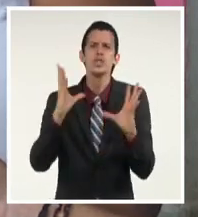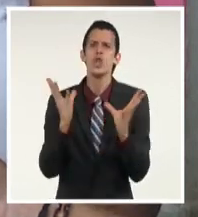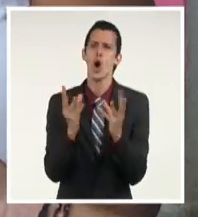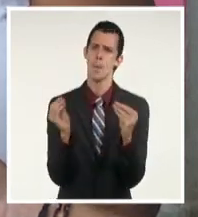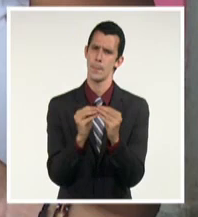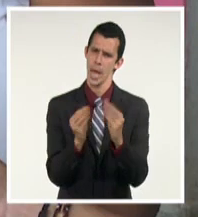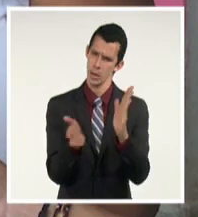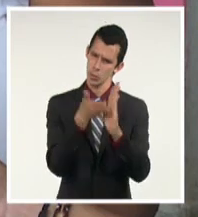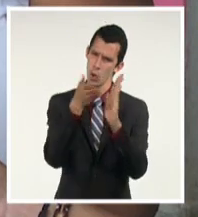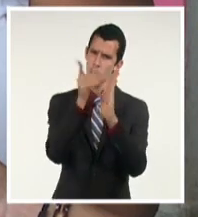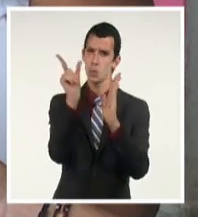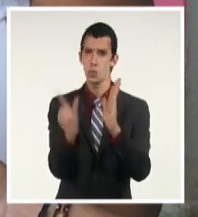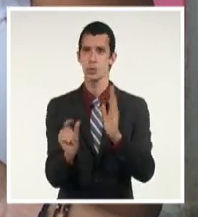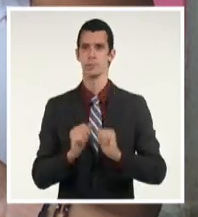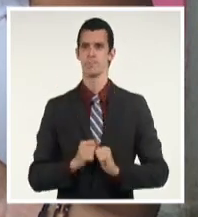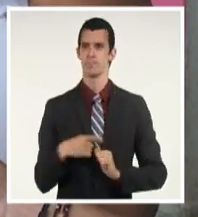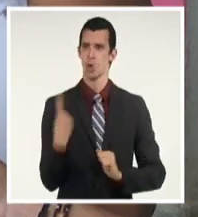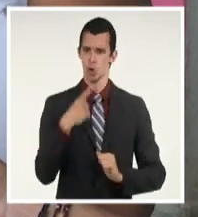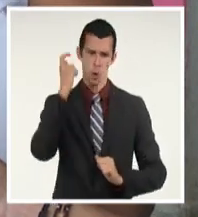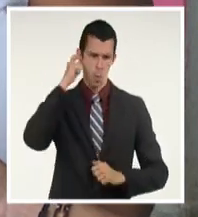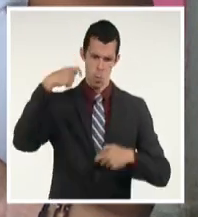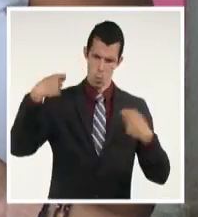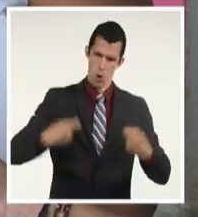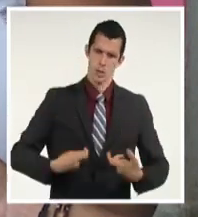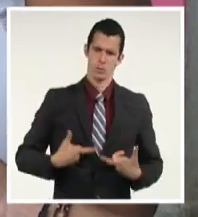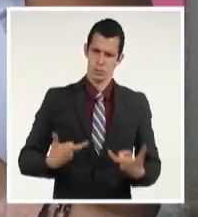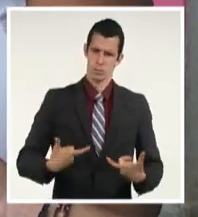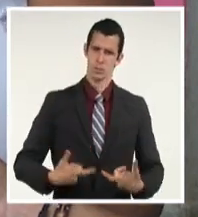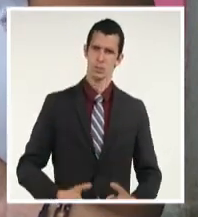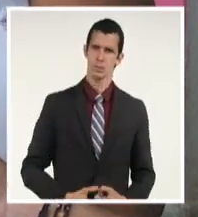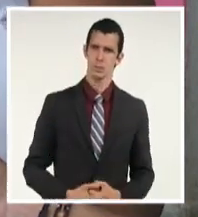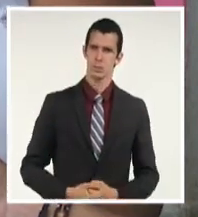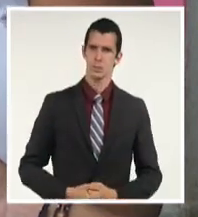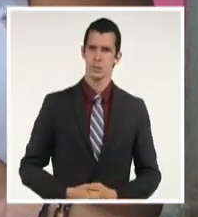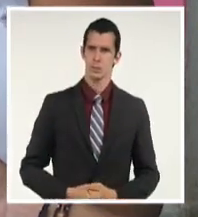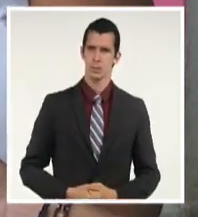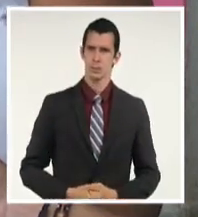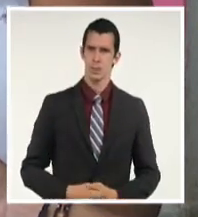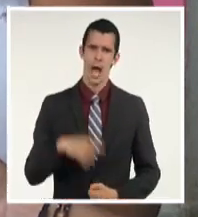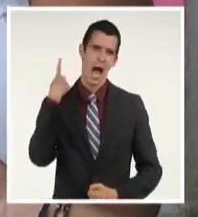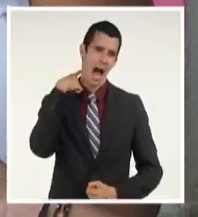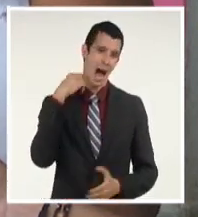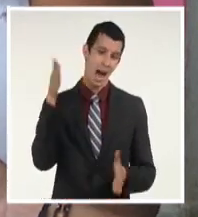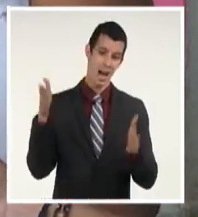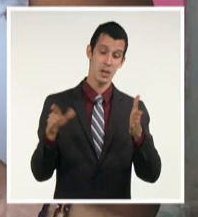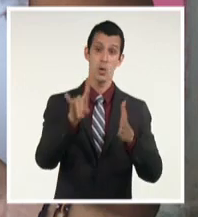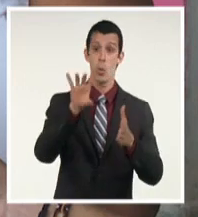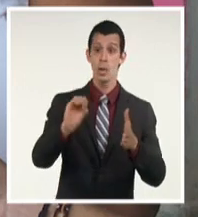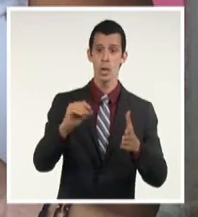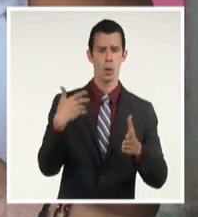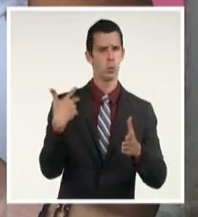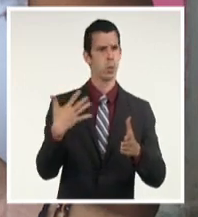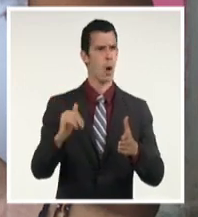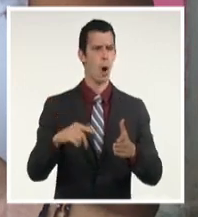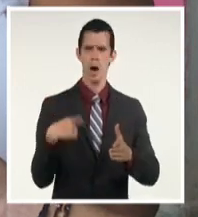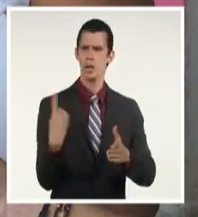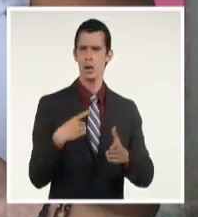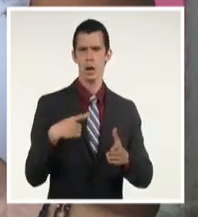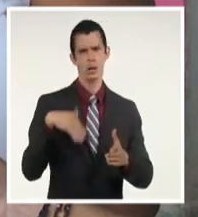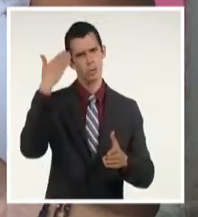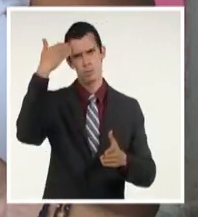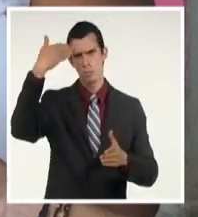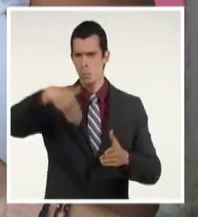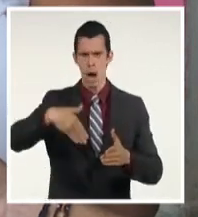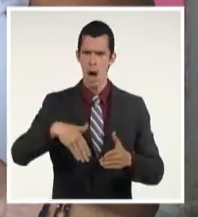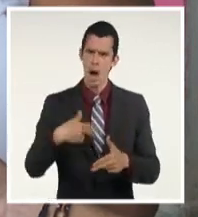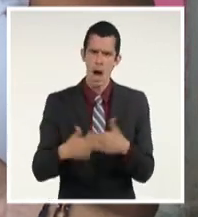Nos hicimos más mujeres. Frente al periodo especial, nos convertimos